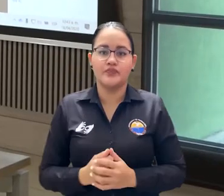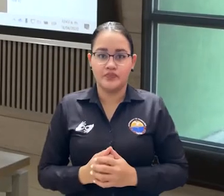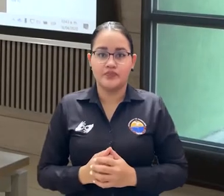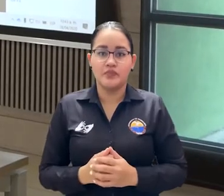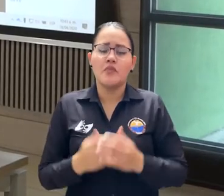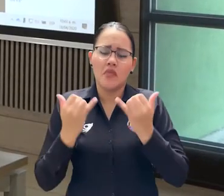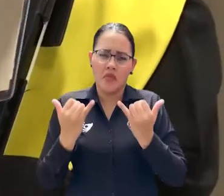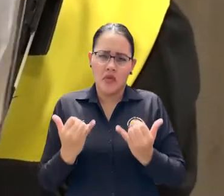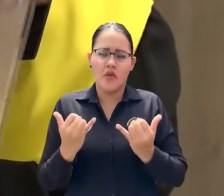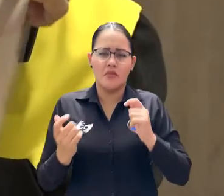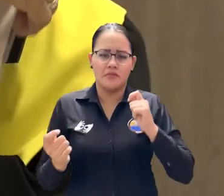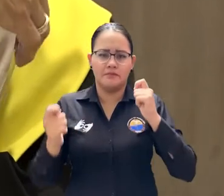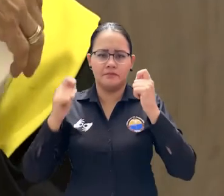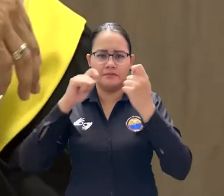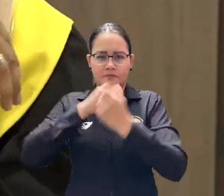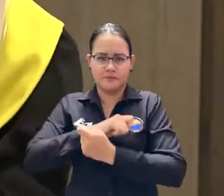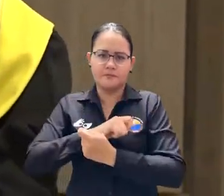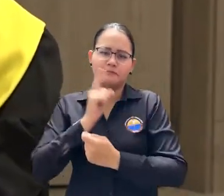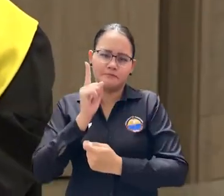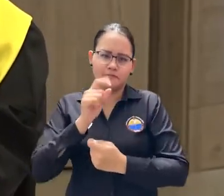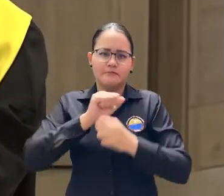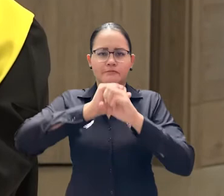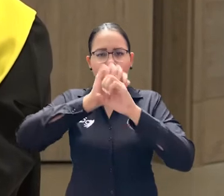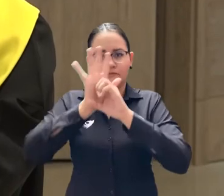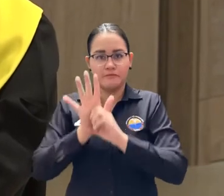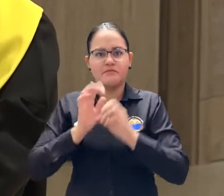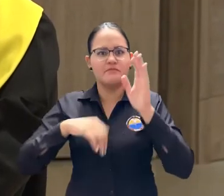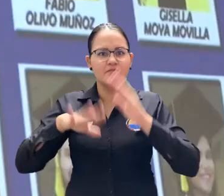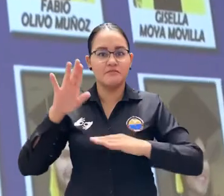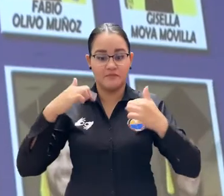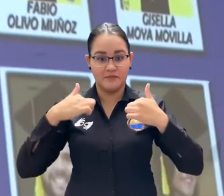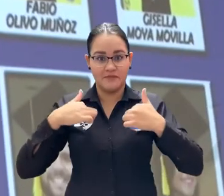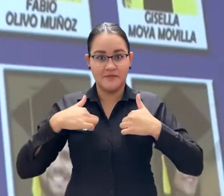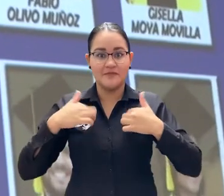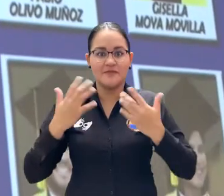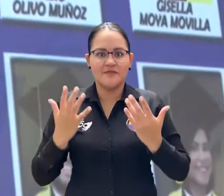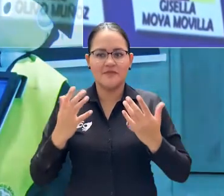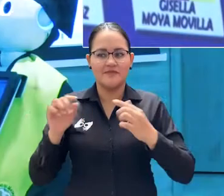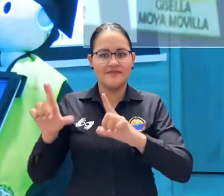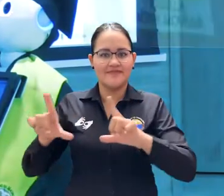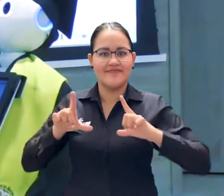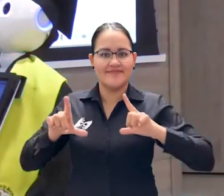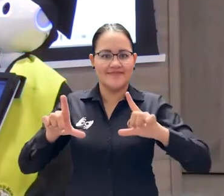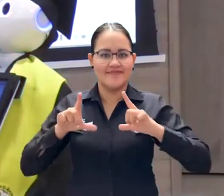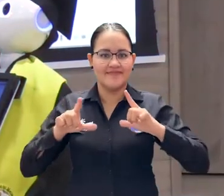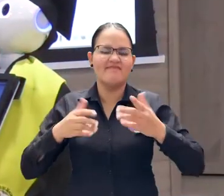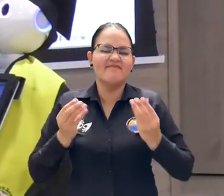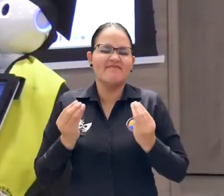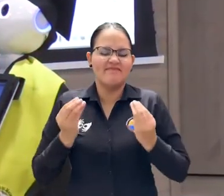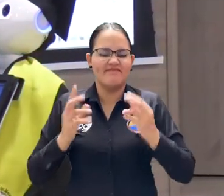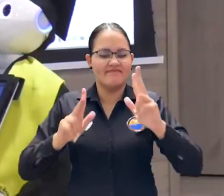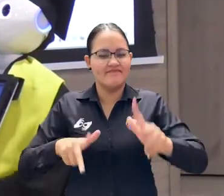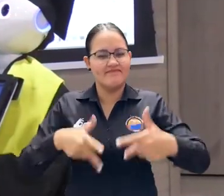desarrollado jornadas virtuales, donde yo he recibido el diploma en representación de todos los graduandos. El señor rector